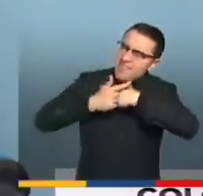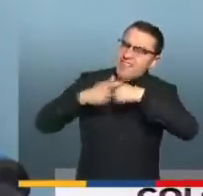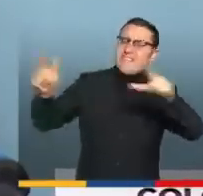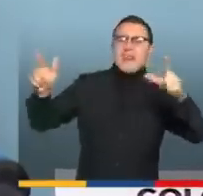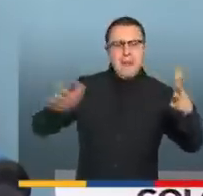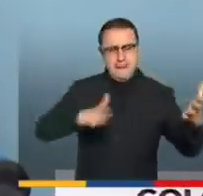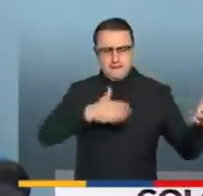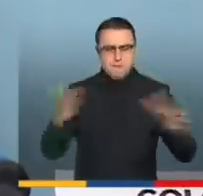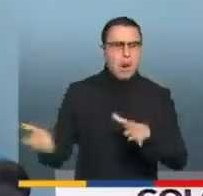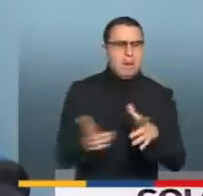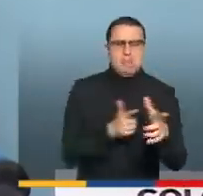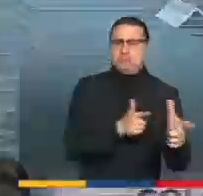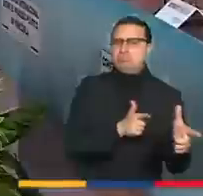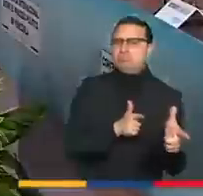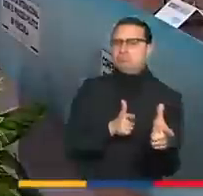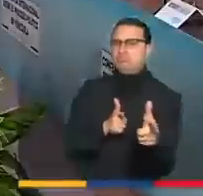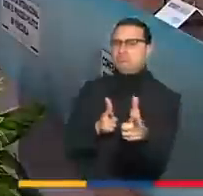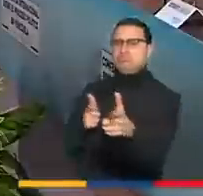sangre y fuego.